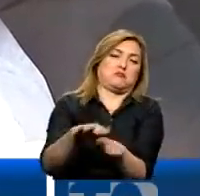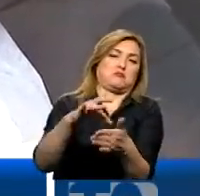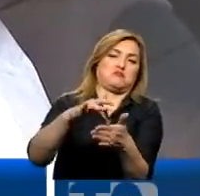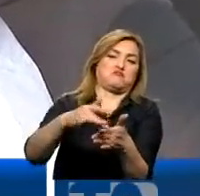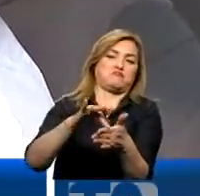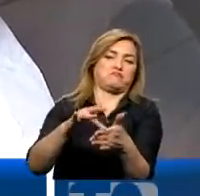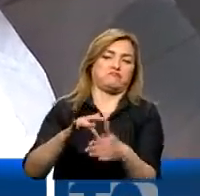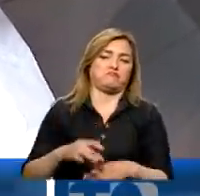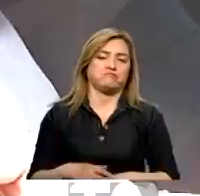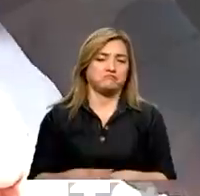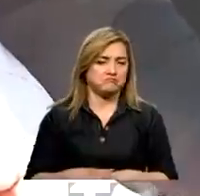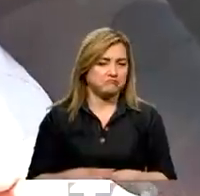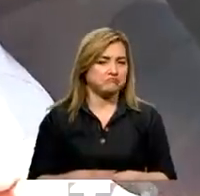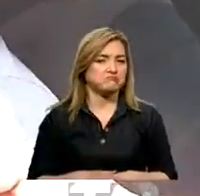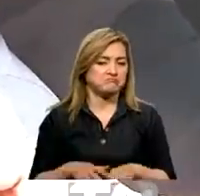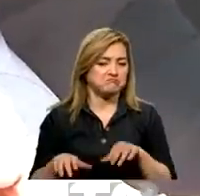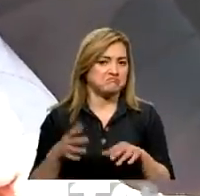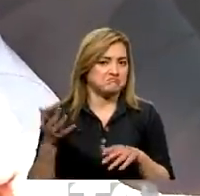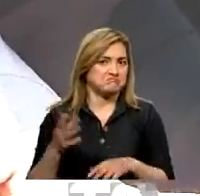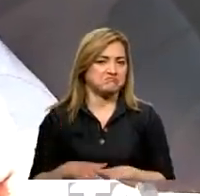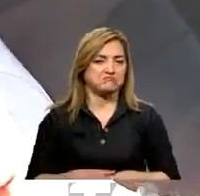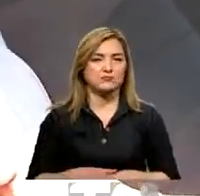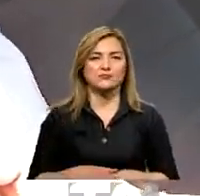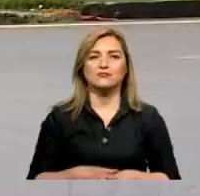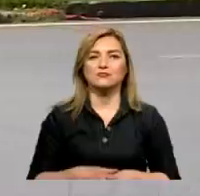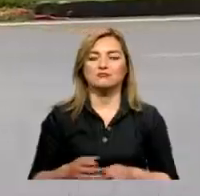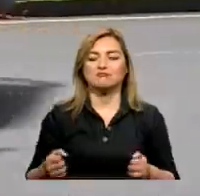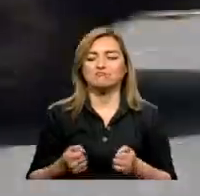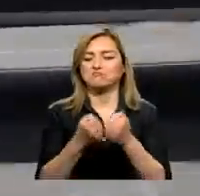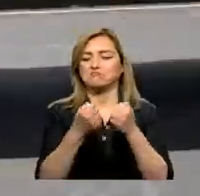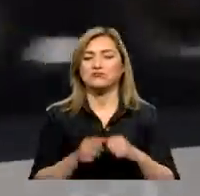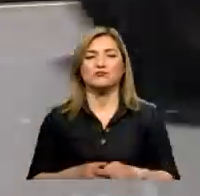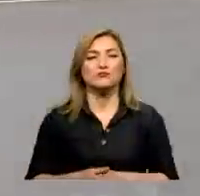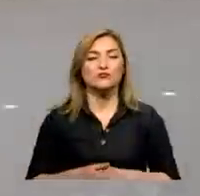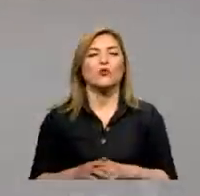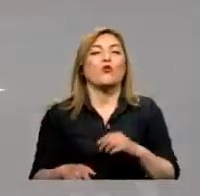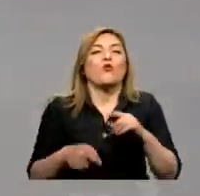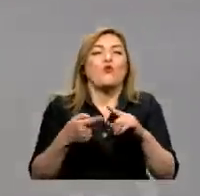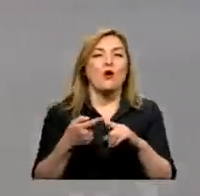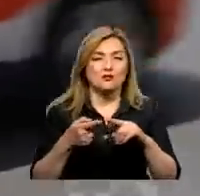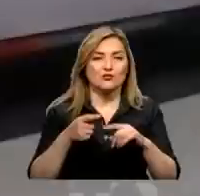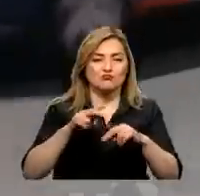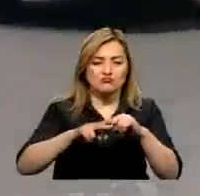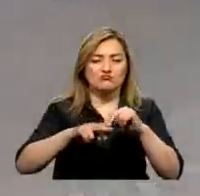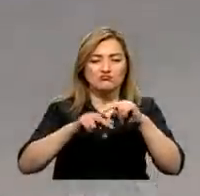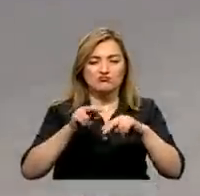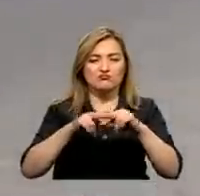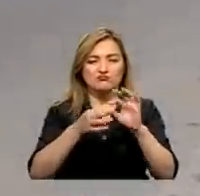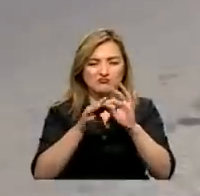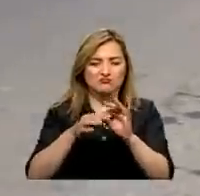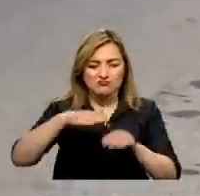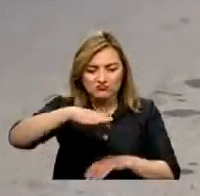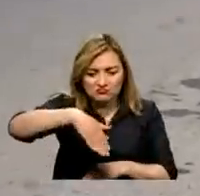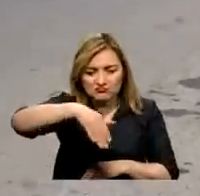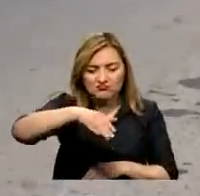totalmente descoordinado el giro y hay accidentes. Para conocer cuándo se concluirá con estos trabajos y a qué se debe